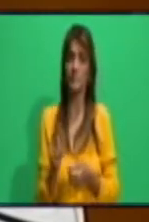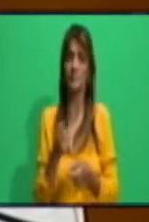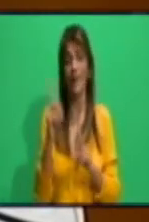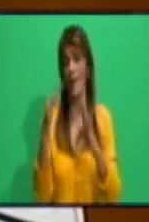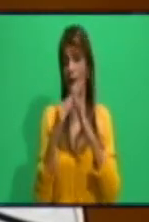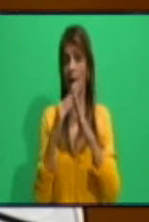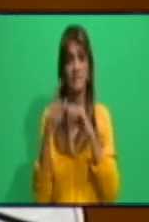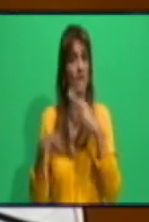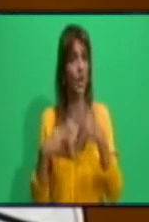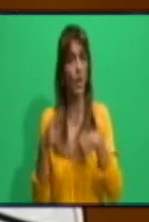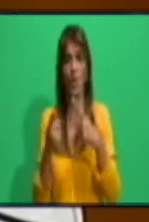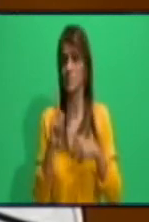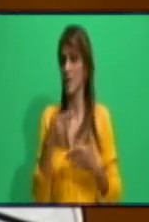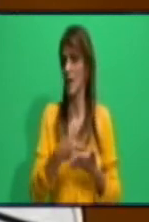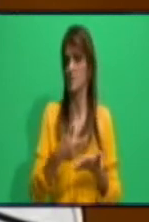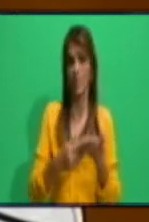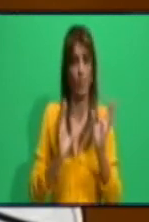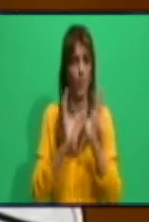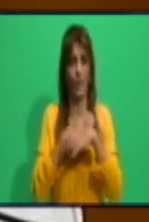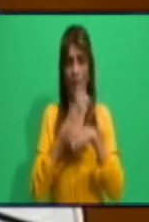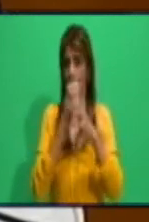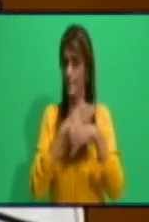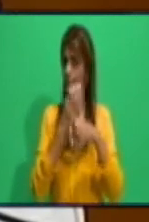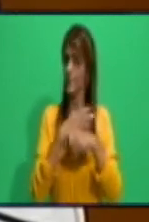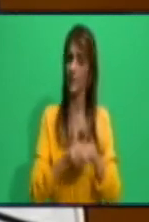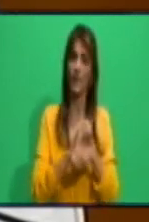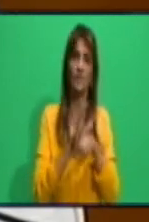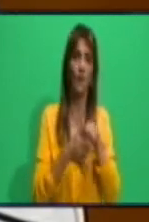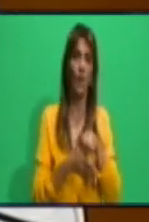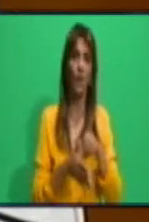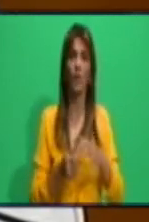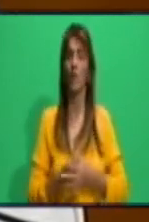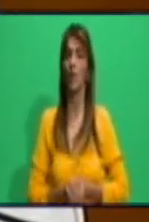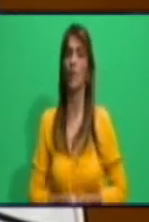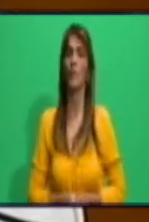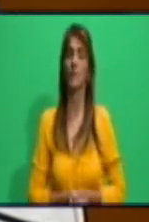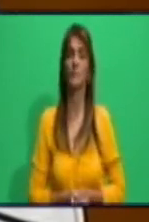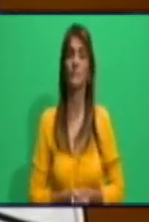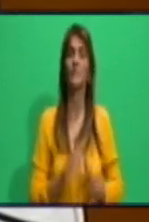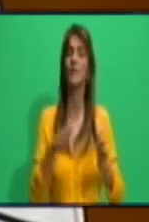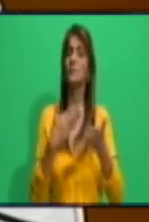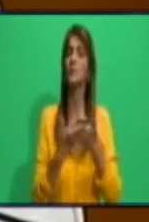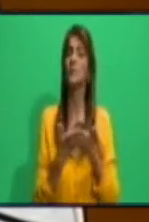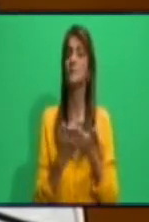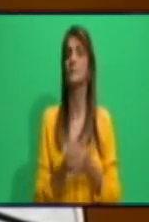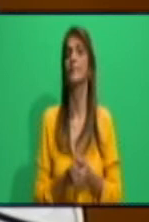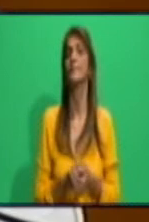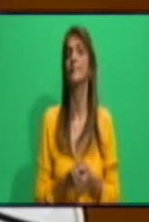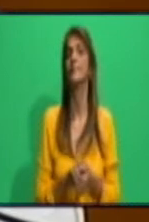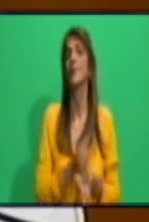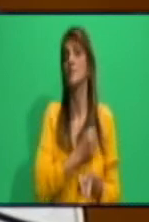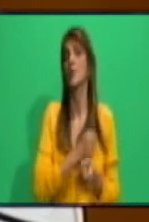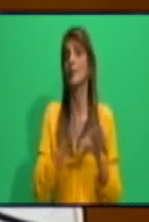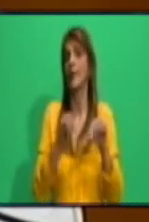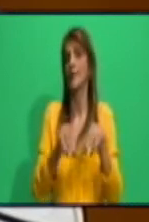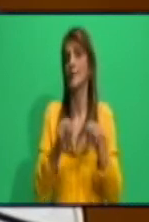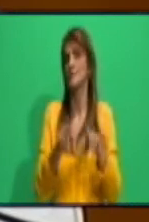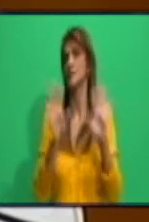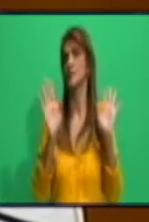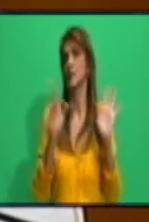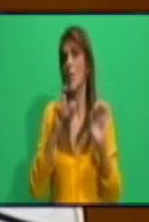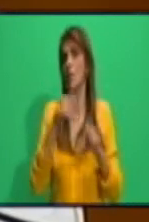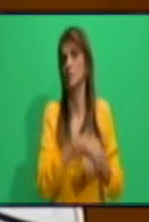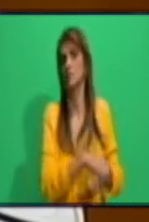y entonces esa muestra puede extraviarse. Ahora bien, no es que cuando llegues a un centro de aislamiento de contacto ya te corresponde hacerte el